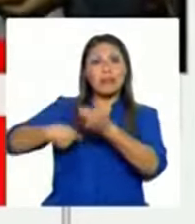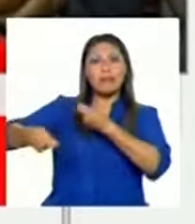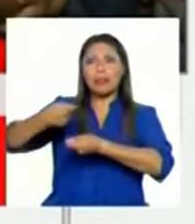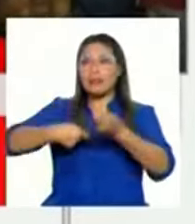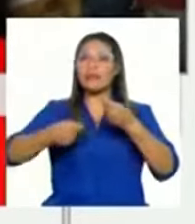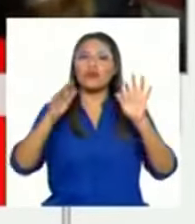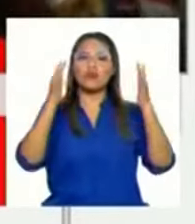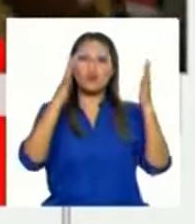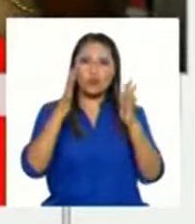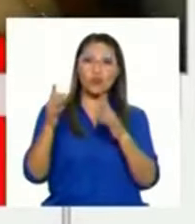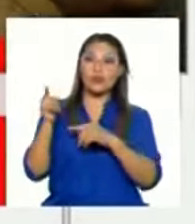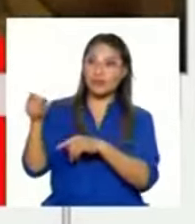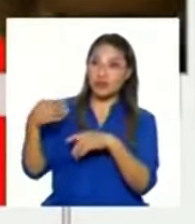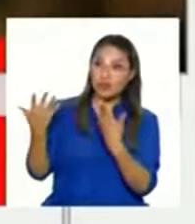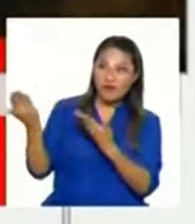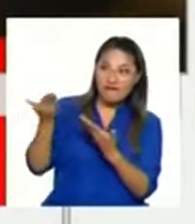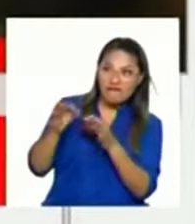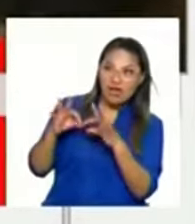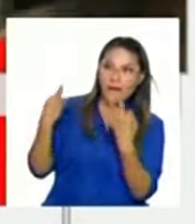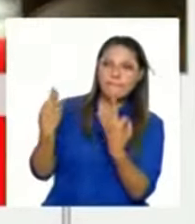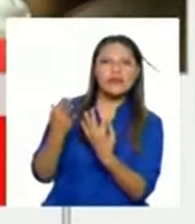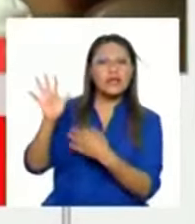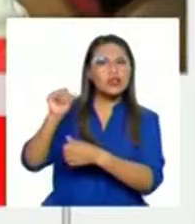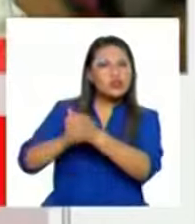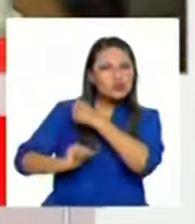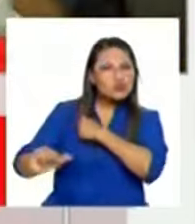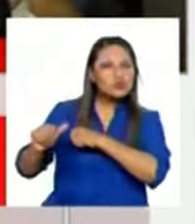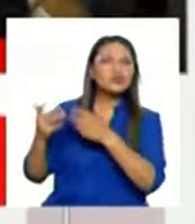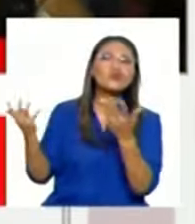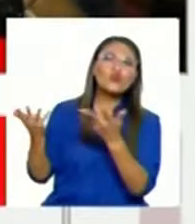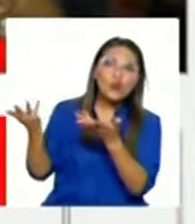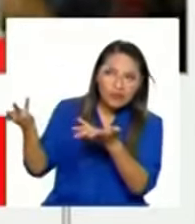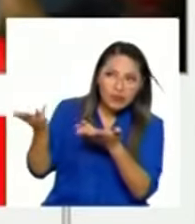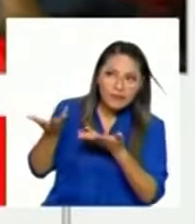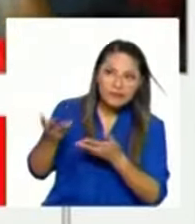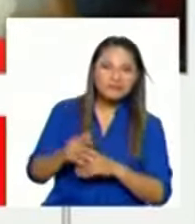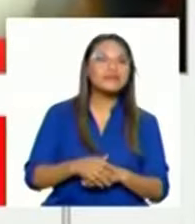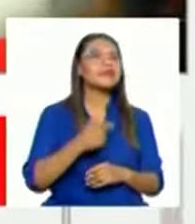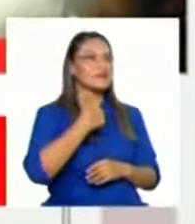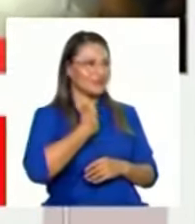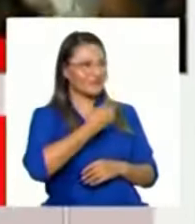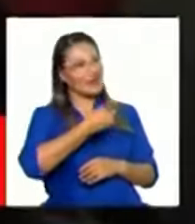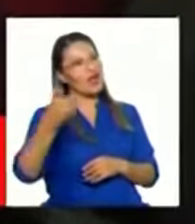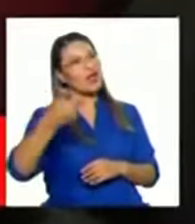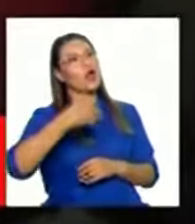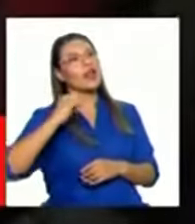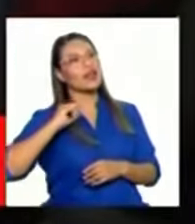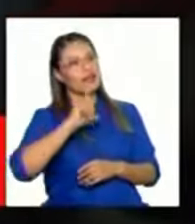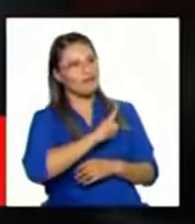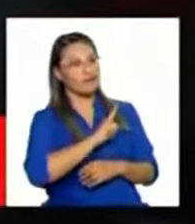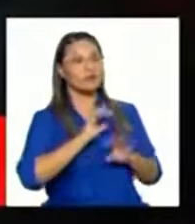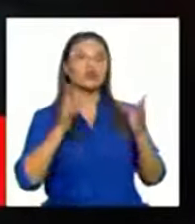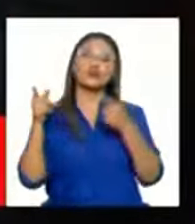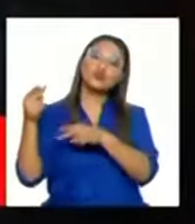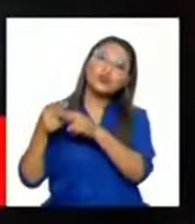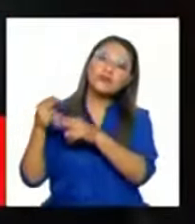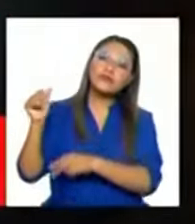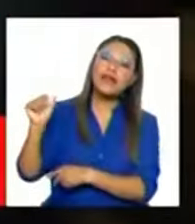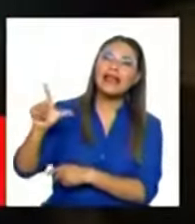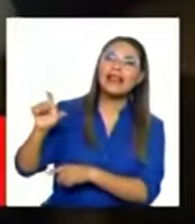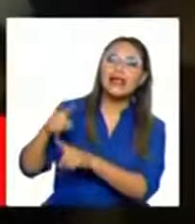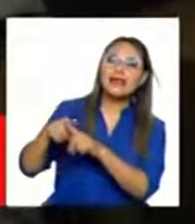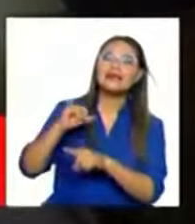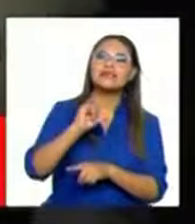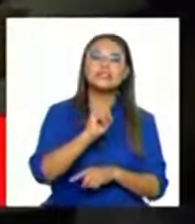ver, vemos a las familias aquí que vienen con sus hijos. ¿De dónde bien, bienvenido? De Los Olivos. De Los Olivos, ¿su nombre? Alexis. ¿Un mensaje en